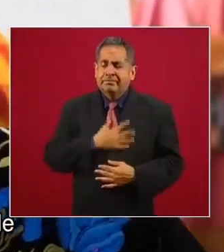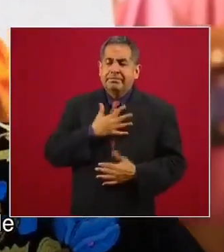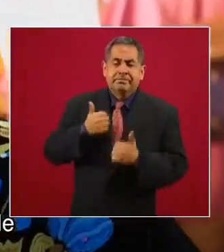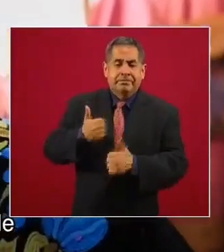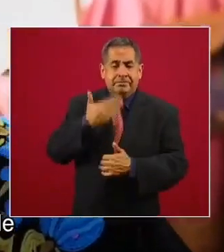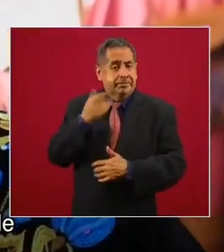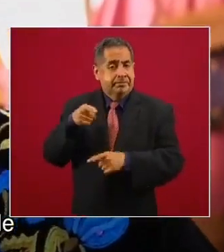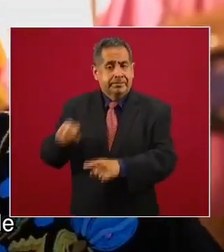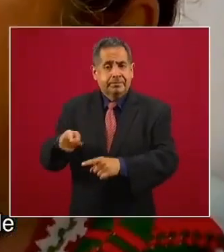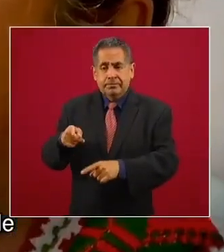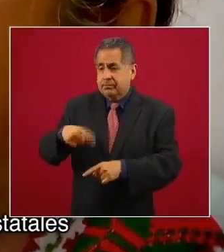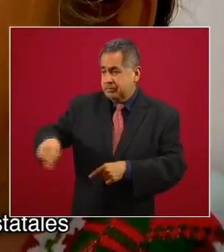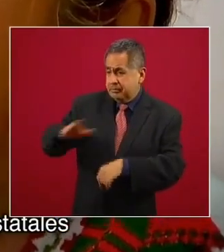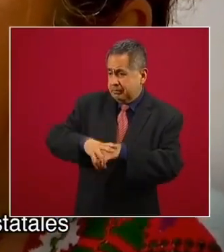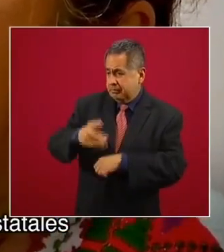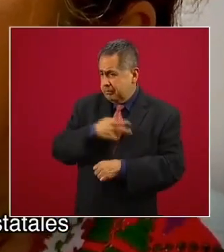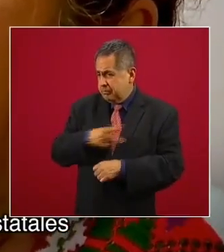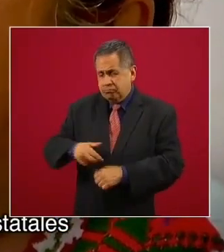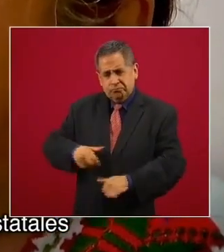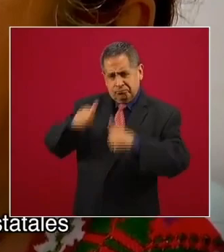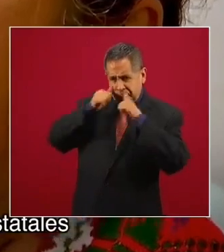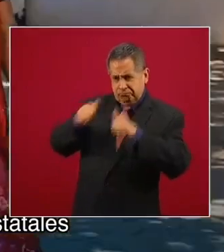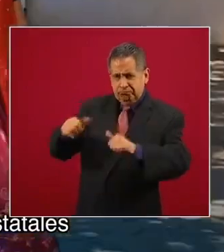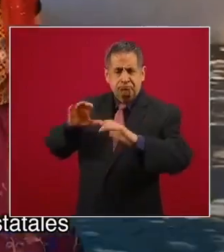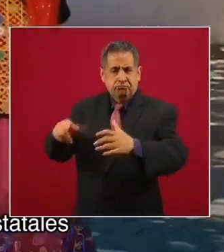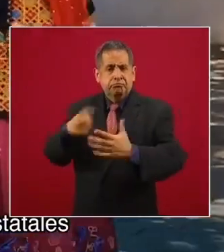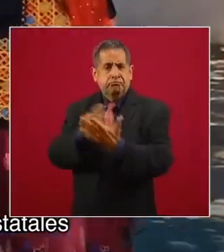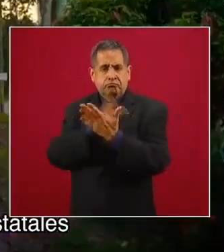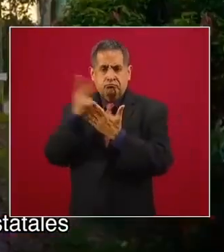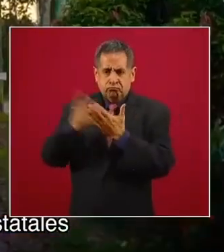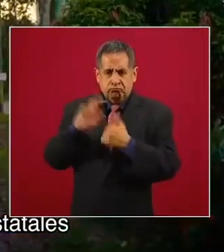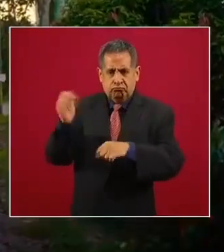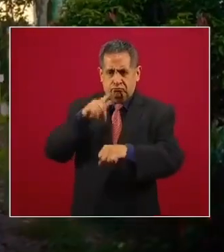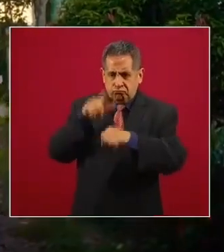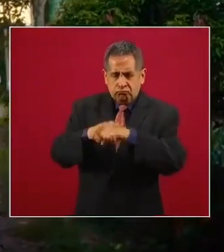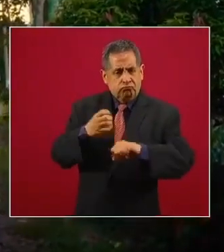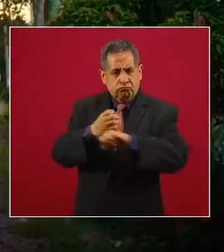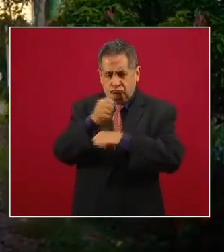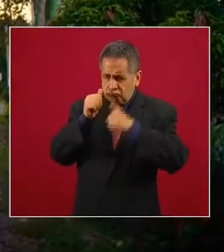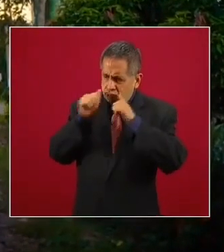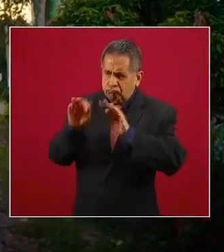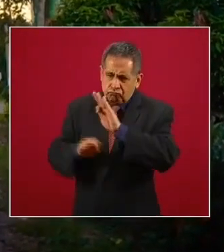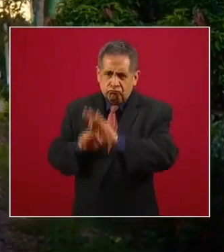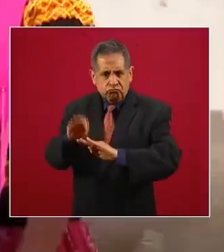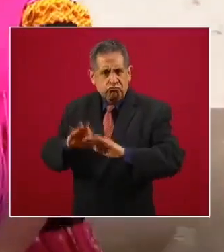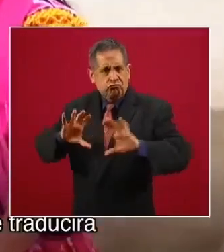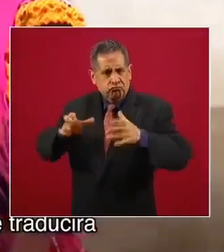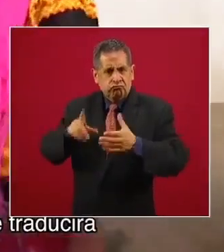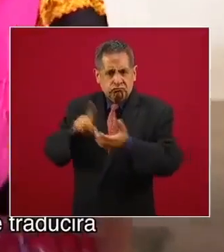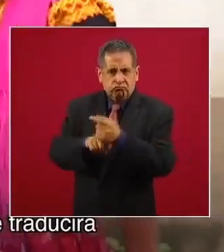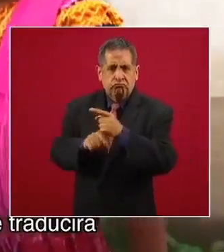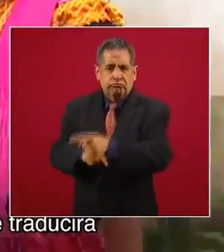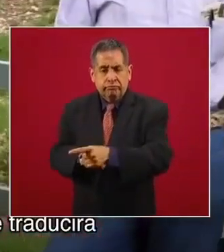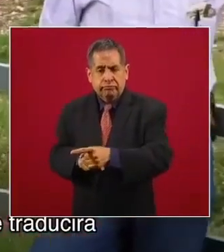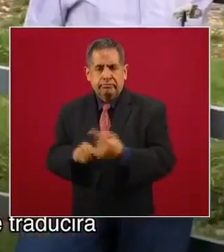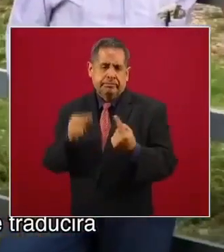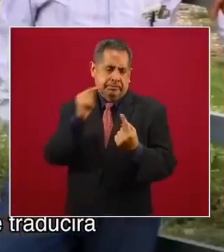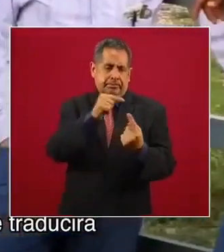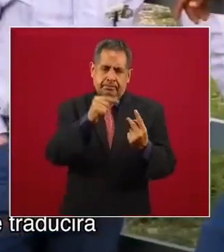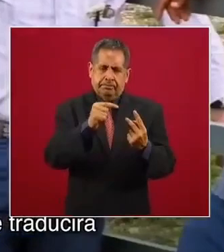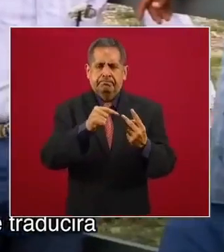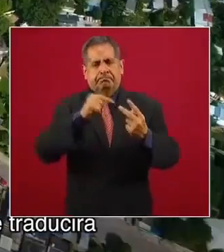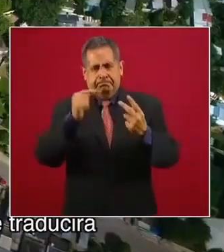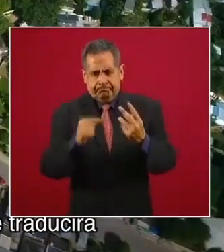apoyar a la población más vulnerable, se dirigen a la región programas federales y estatales de manera estratégica. Con estas y otras